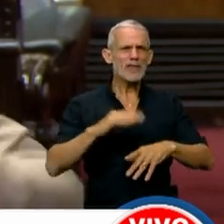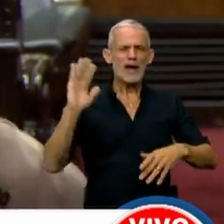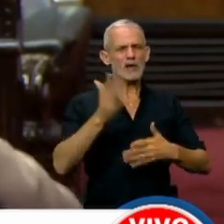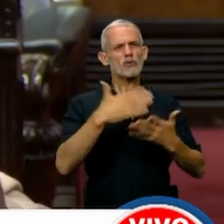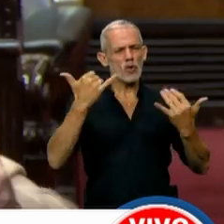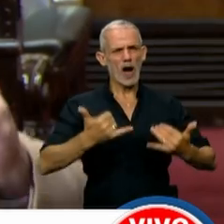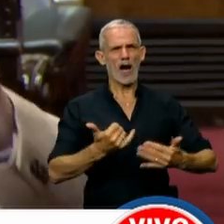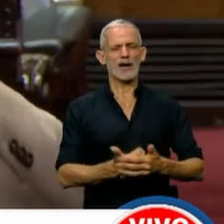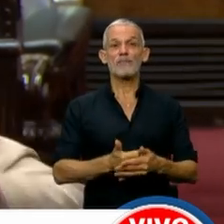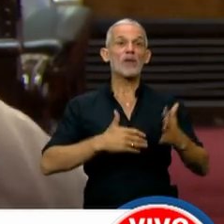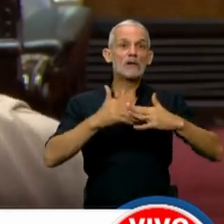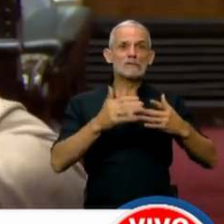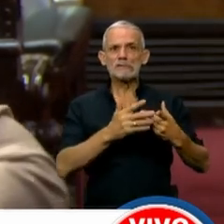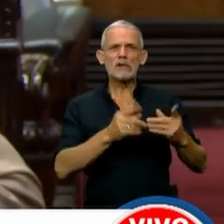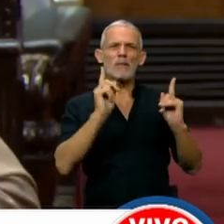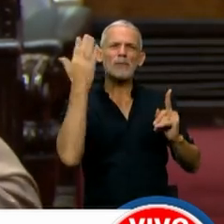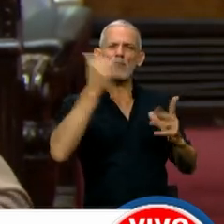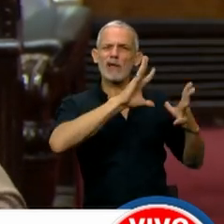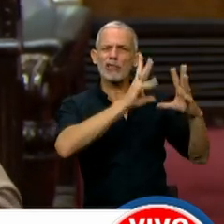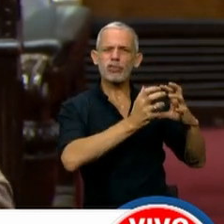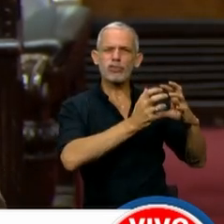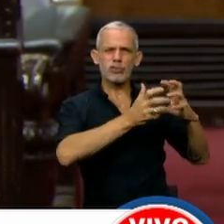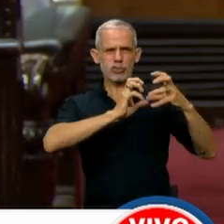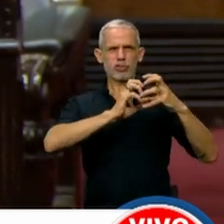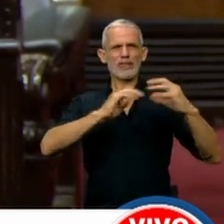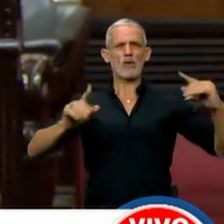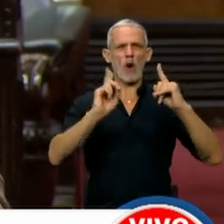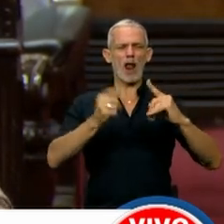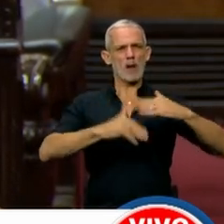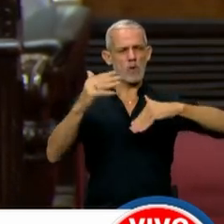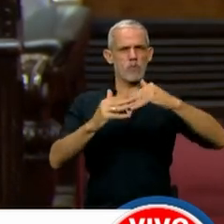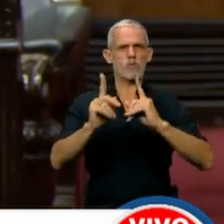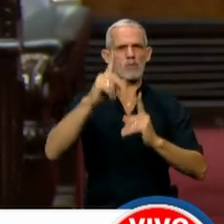y lo construimos sobre las ruinas que habían dejado el sistema solitario